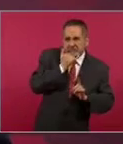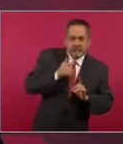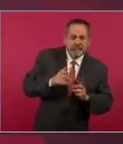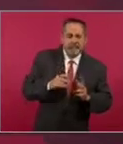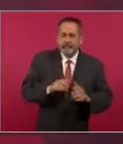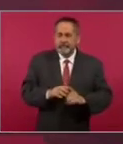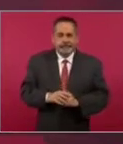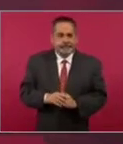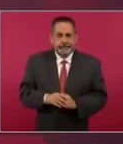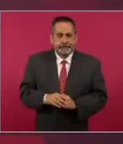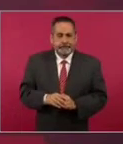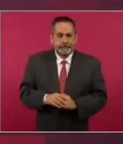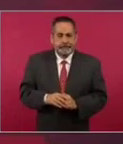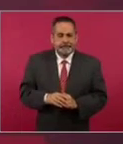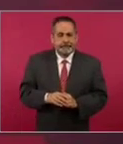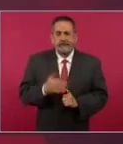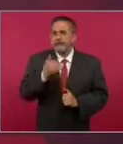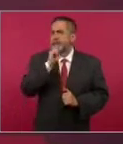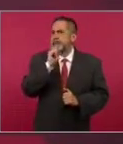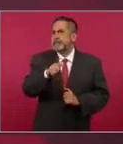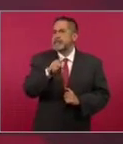una actitud